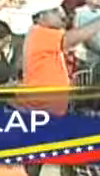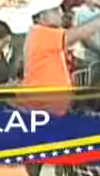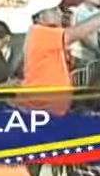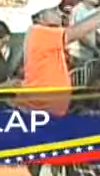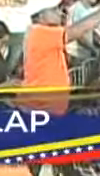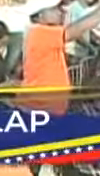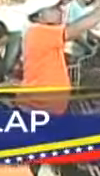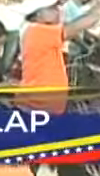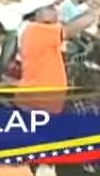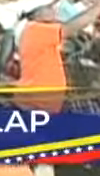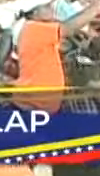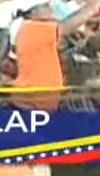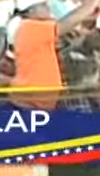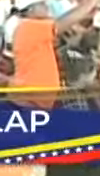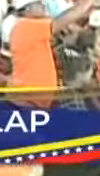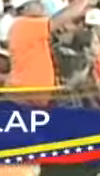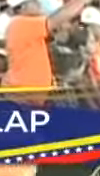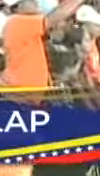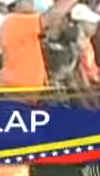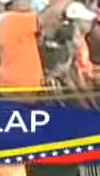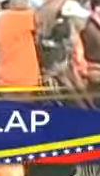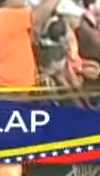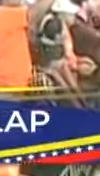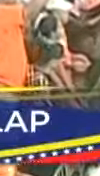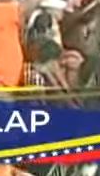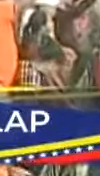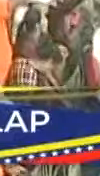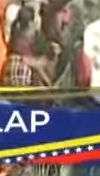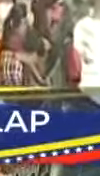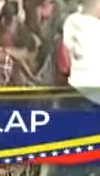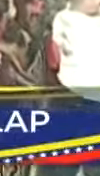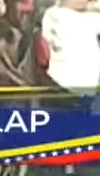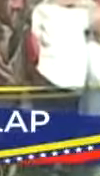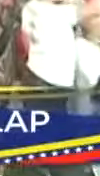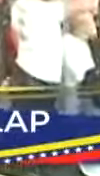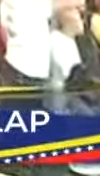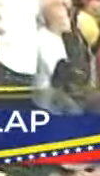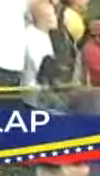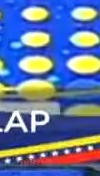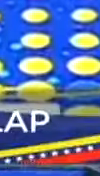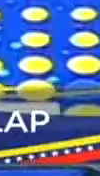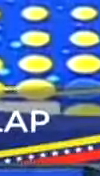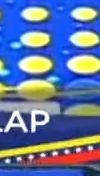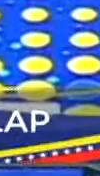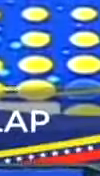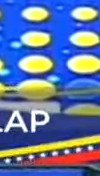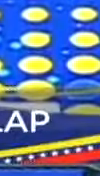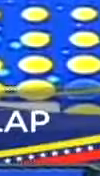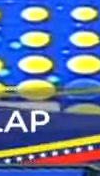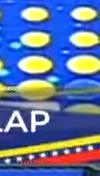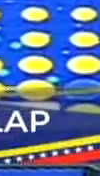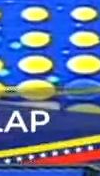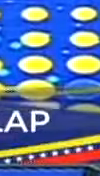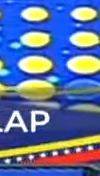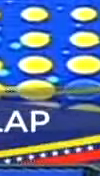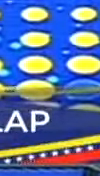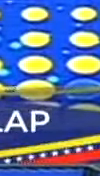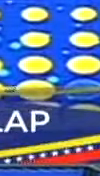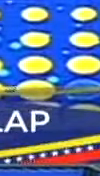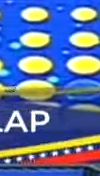Mi saludo a San Juan de los Morros. ¡Guárico, Guárico,